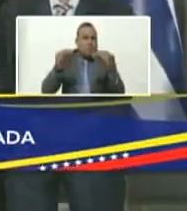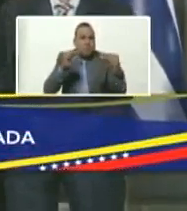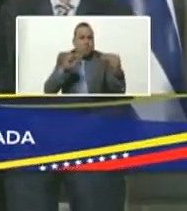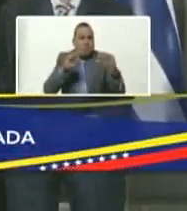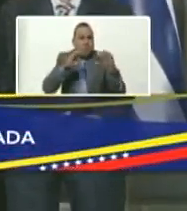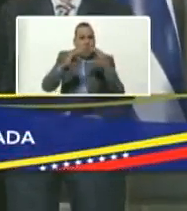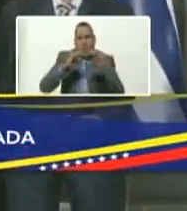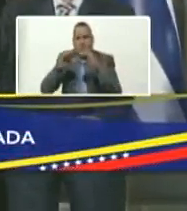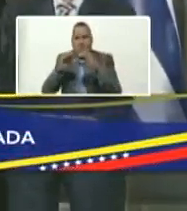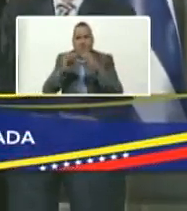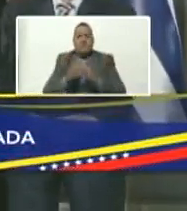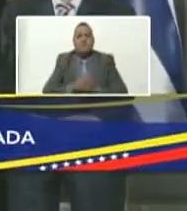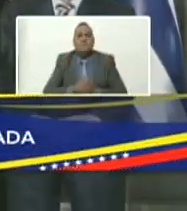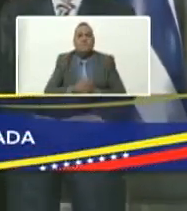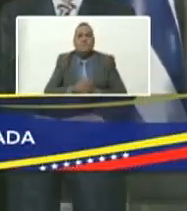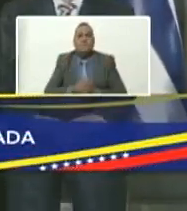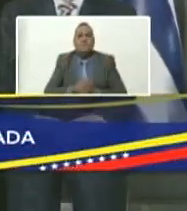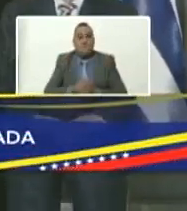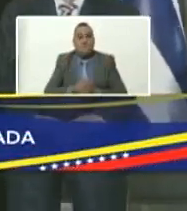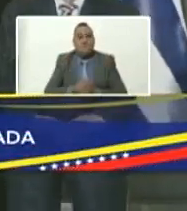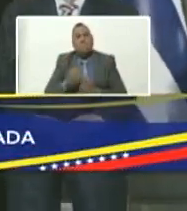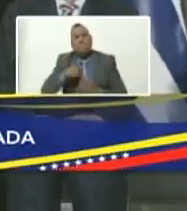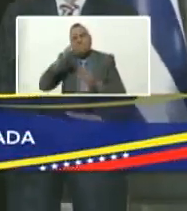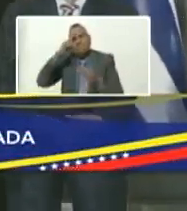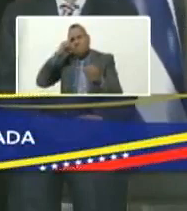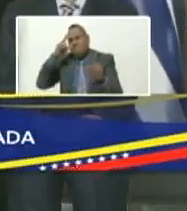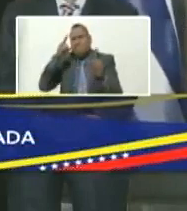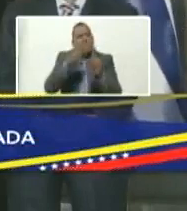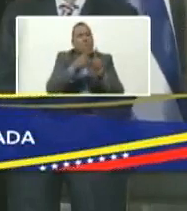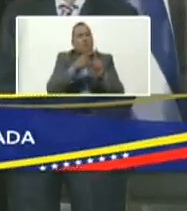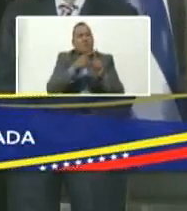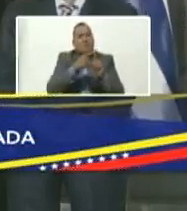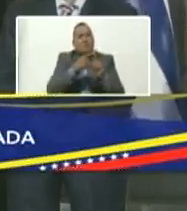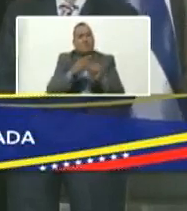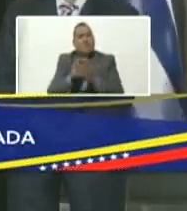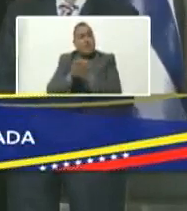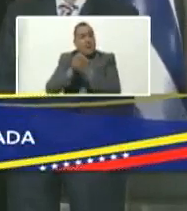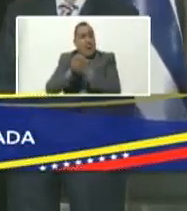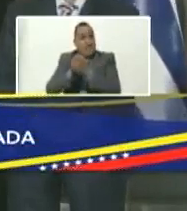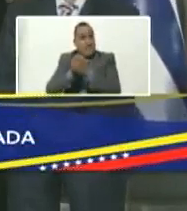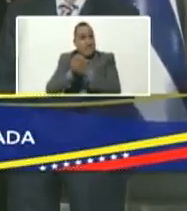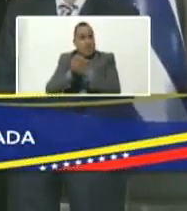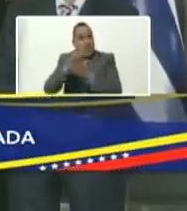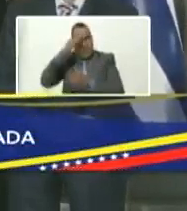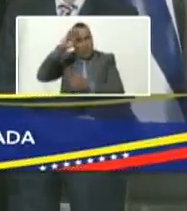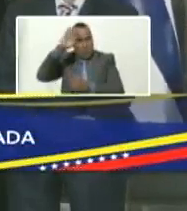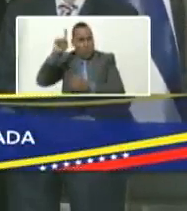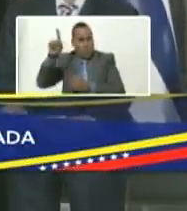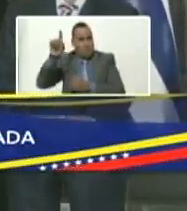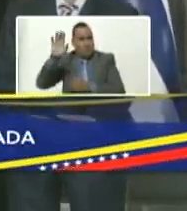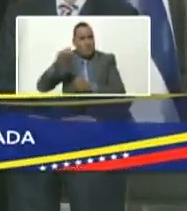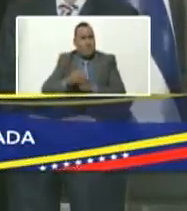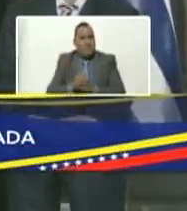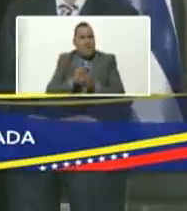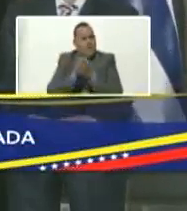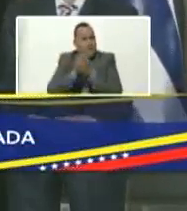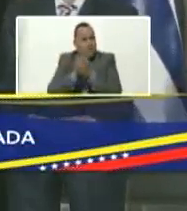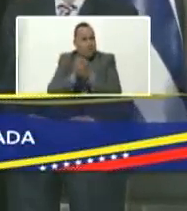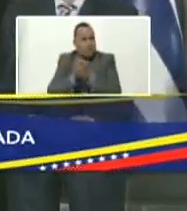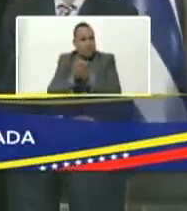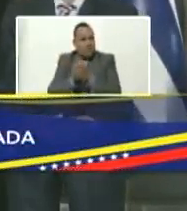Todos esos temas. Bueno, nosotros tenemos una meta, compañero Ricardo Cabrizas. Como se lo